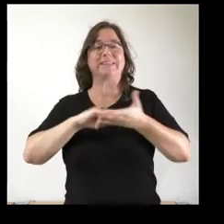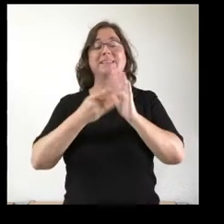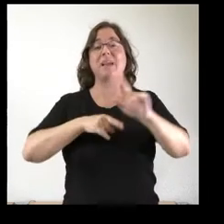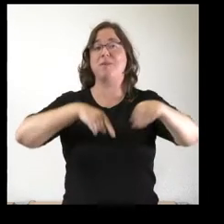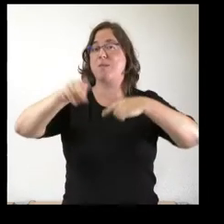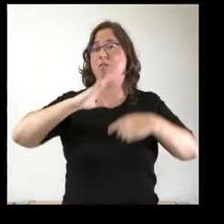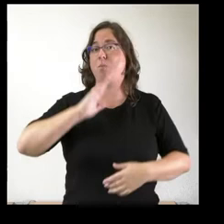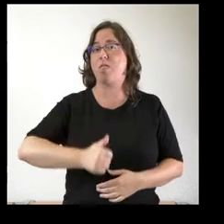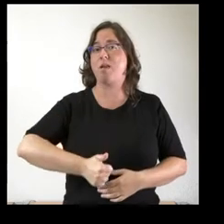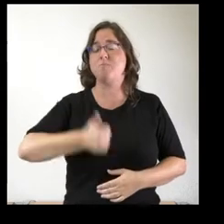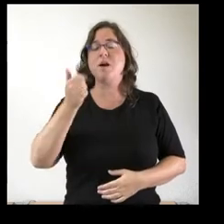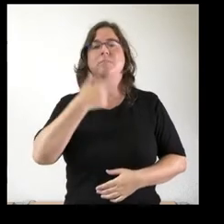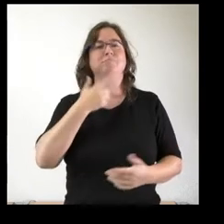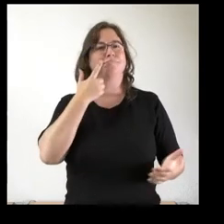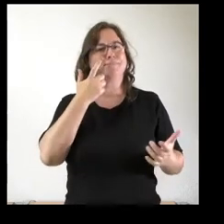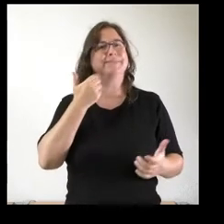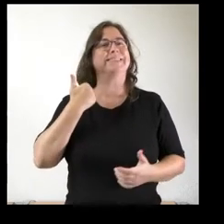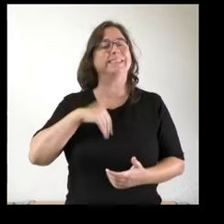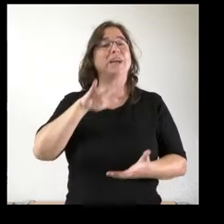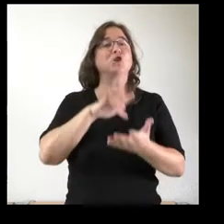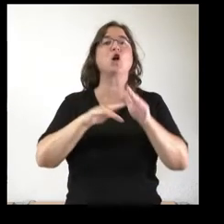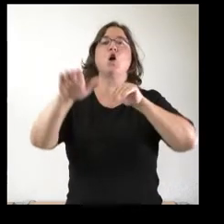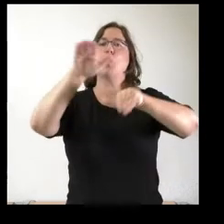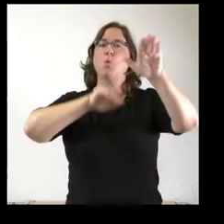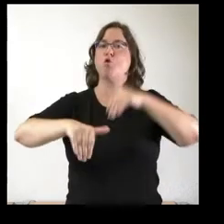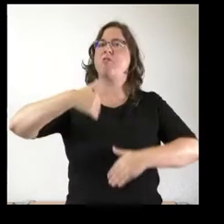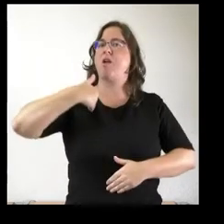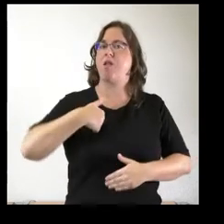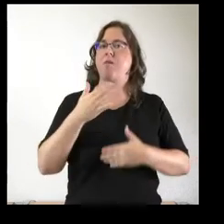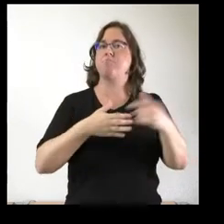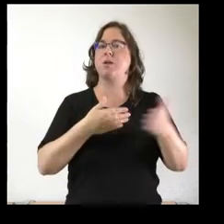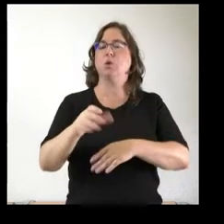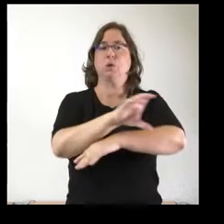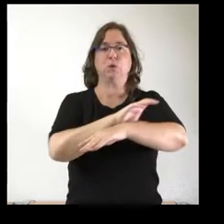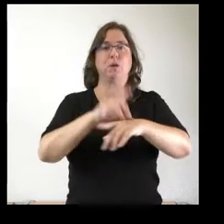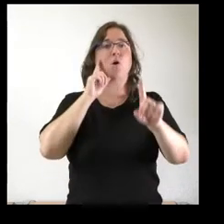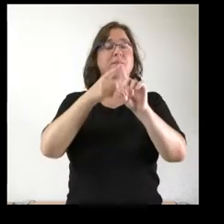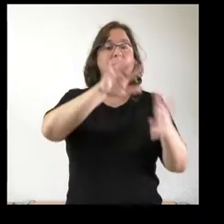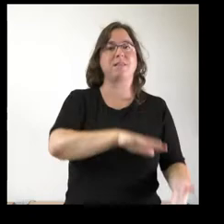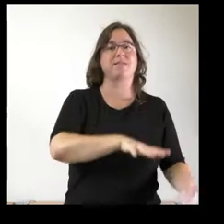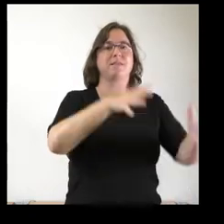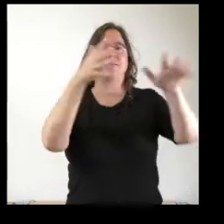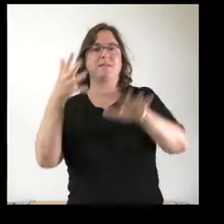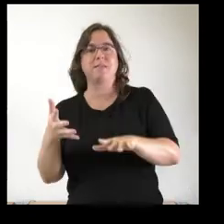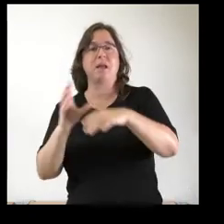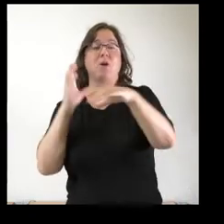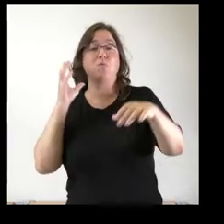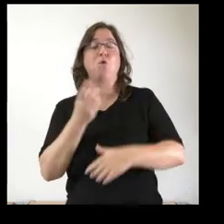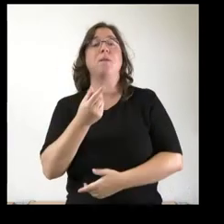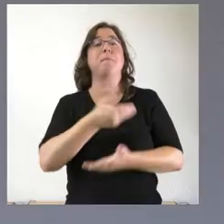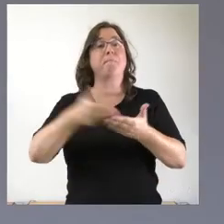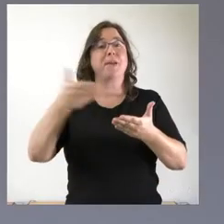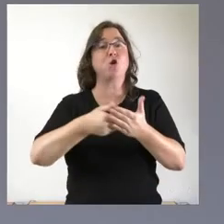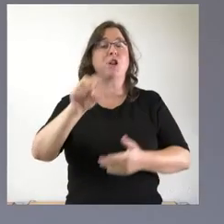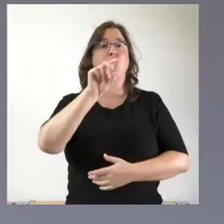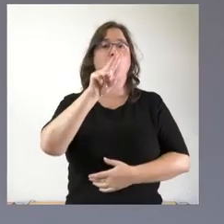transporte, destacar que ya hemos sacado una convocatoria desde la Consejería para la transformación de flotas dotada de 12,4 millones de